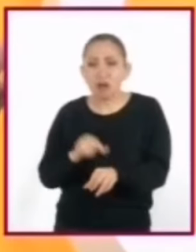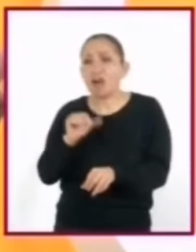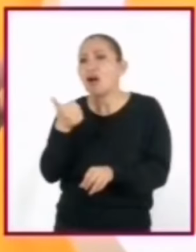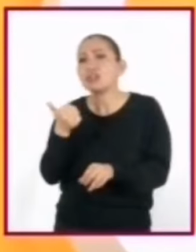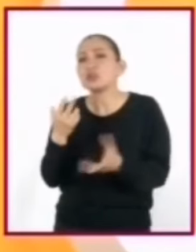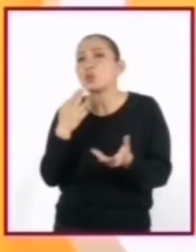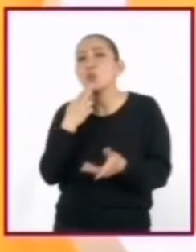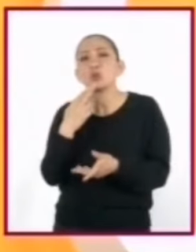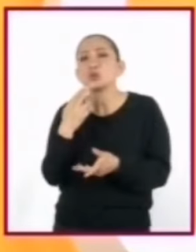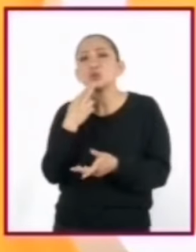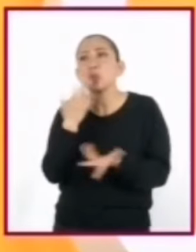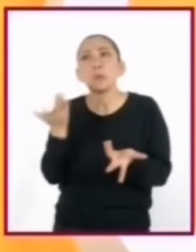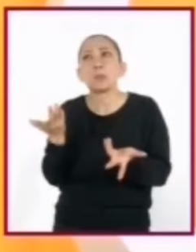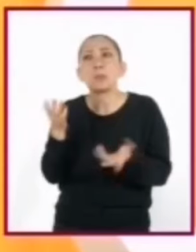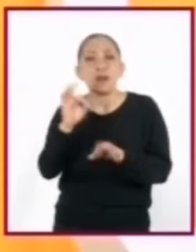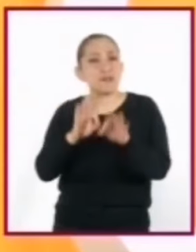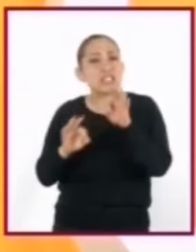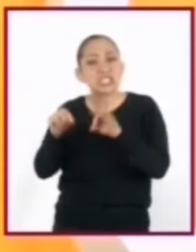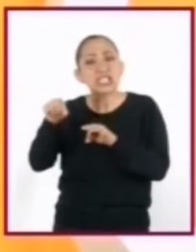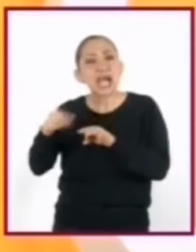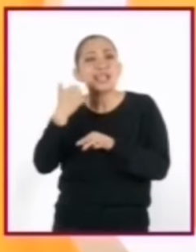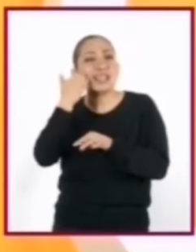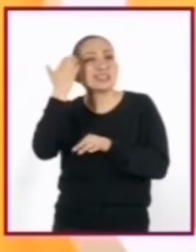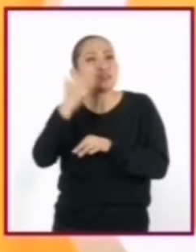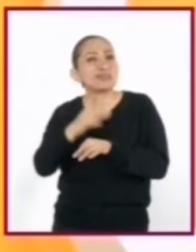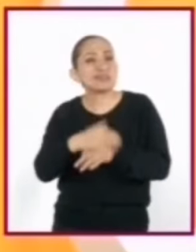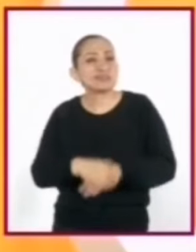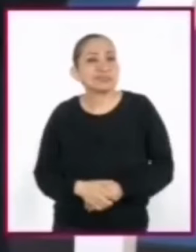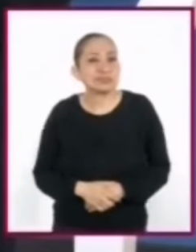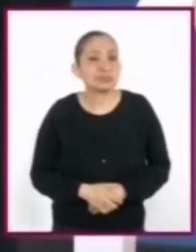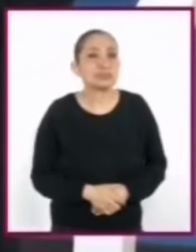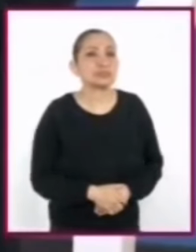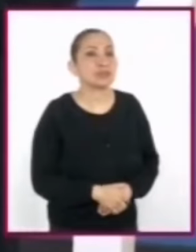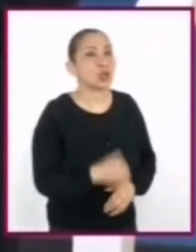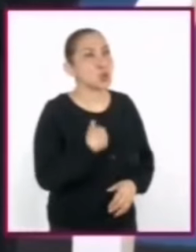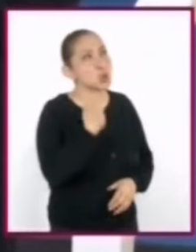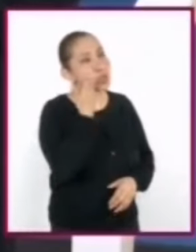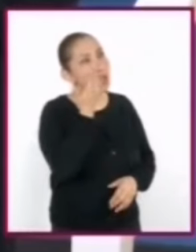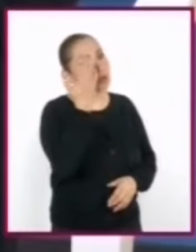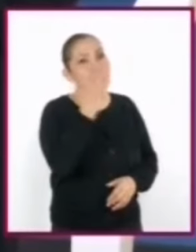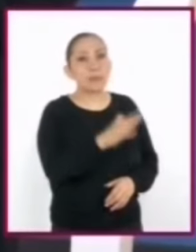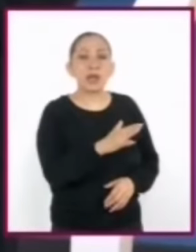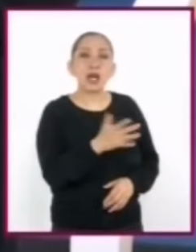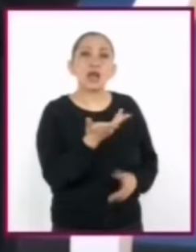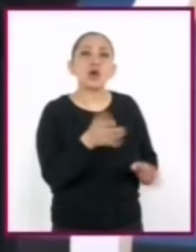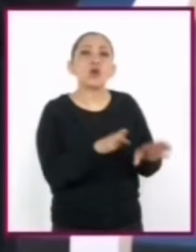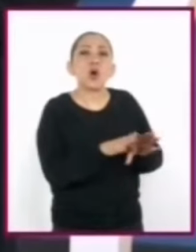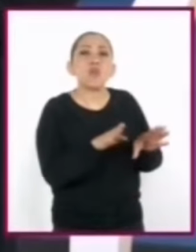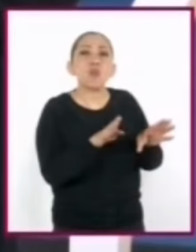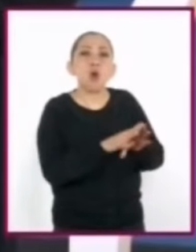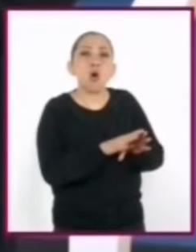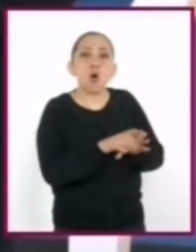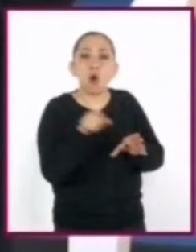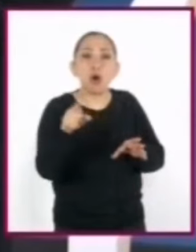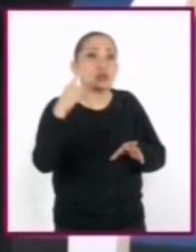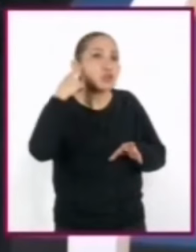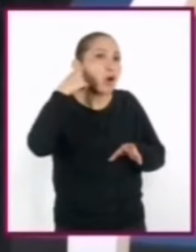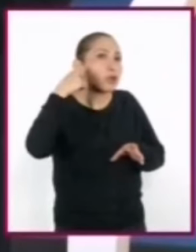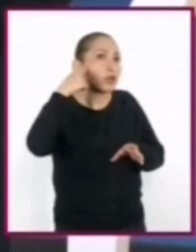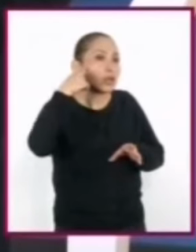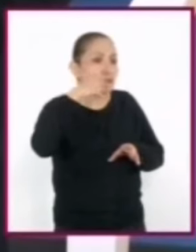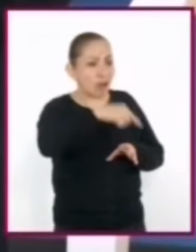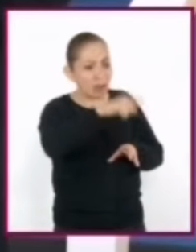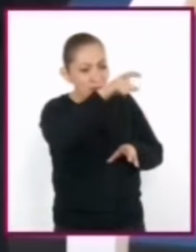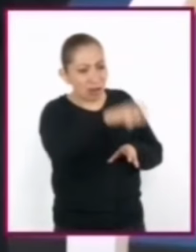otra aplicación de la física te gustaría analizar? Me gustaría saber cómo interviene el sonido en